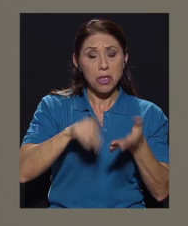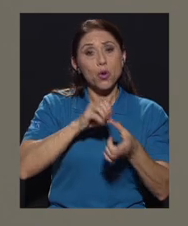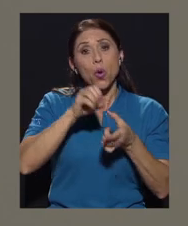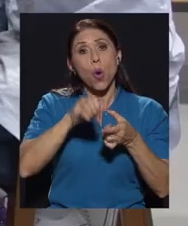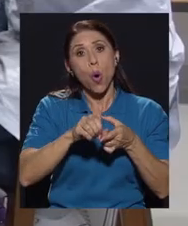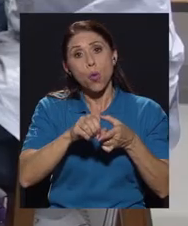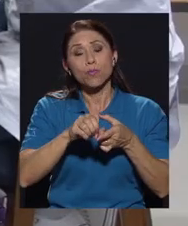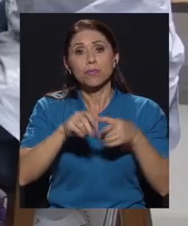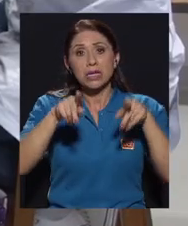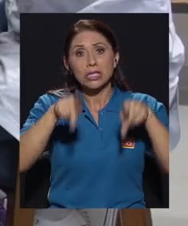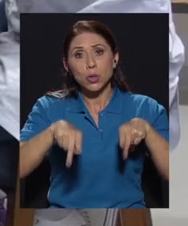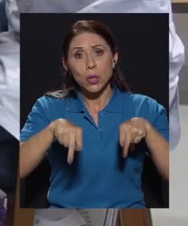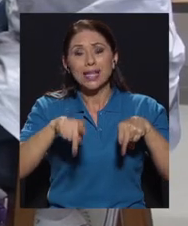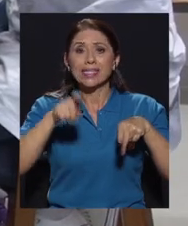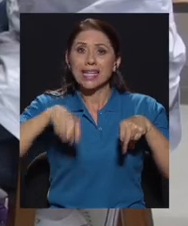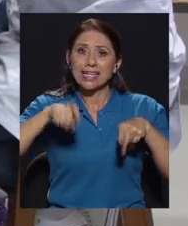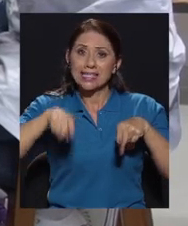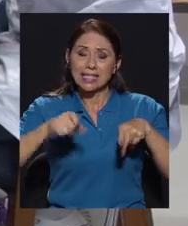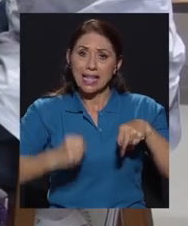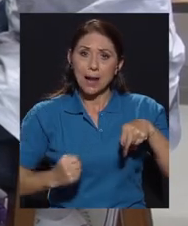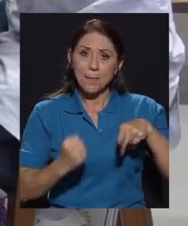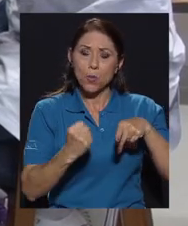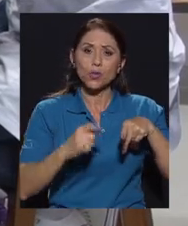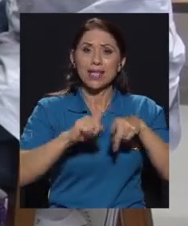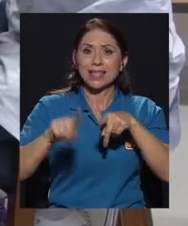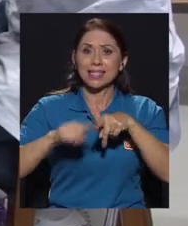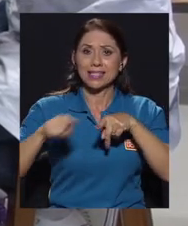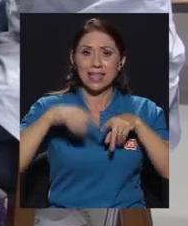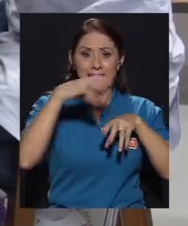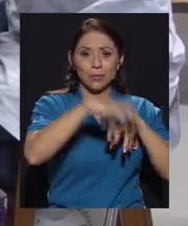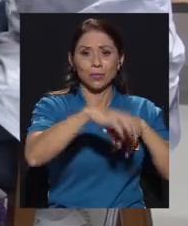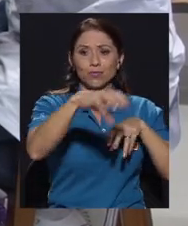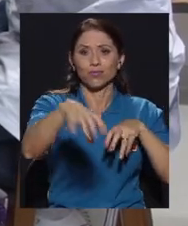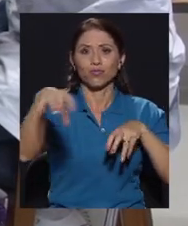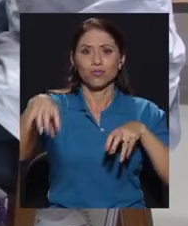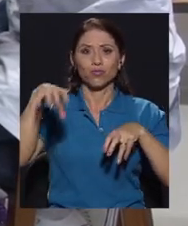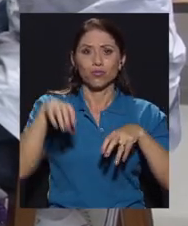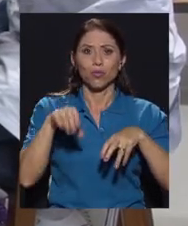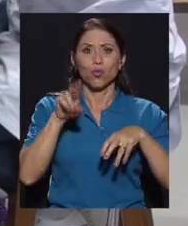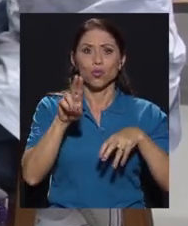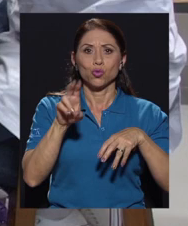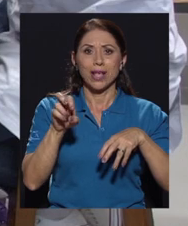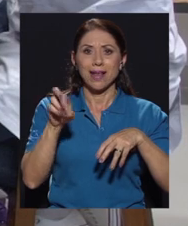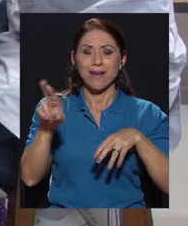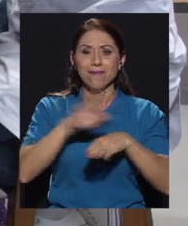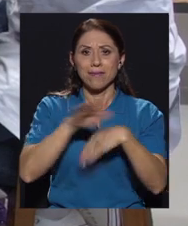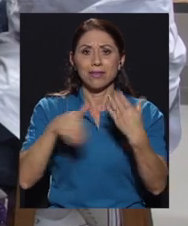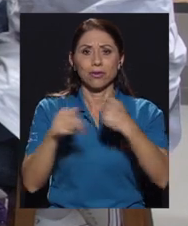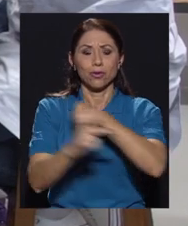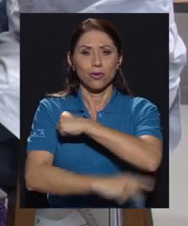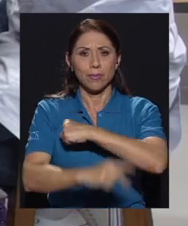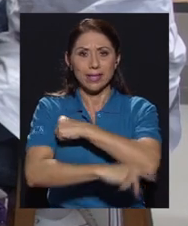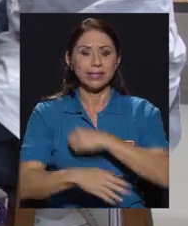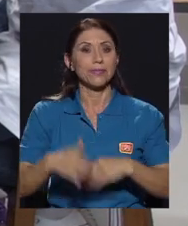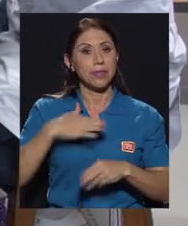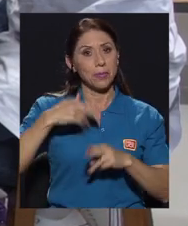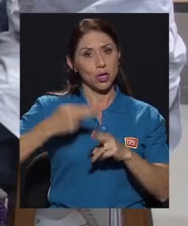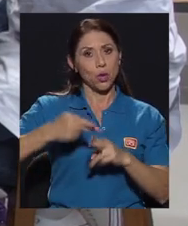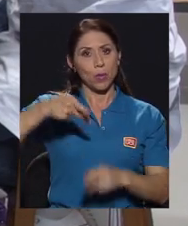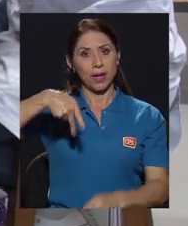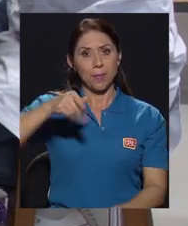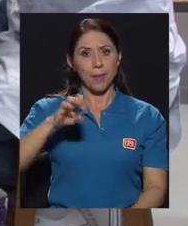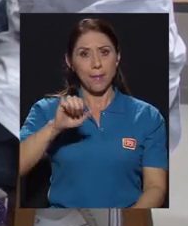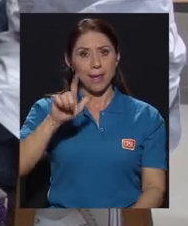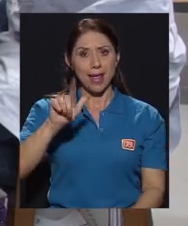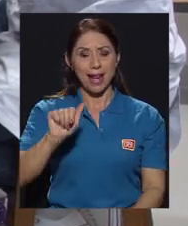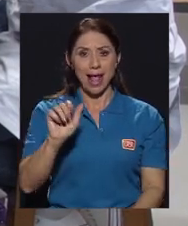San Pedro o aquellos que necesitan de su apoyo en las distintas sedes que la UCR tiene en todo el país. Mi nombre